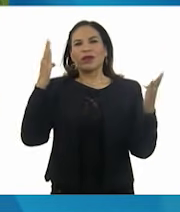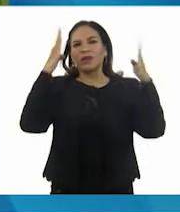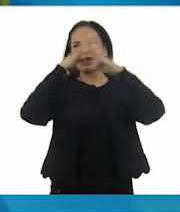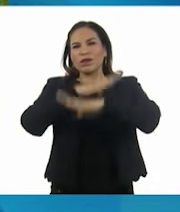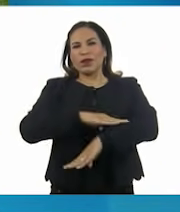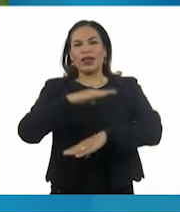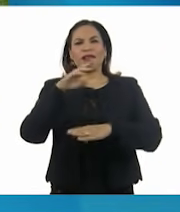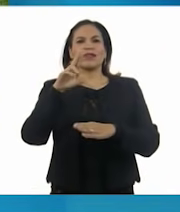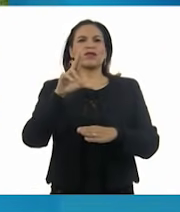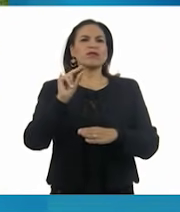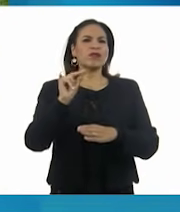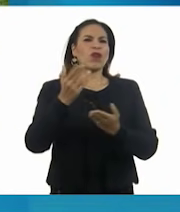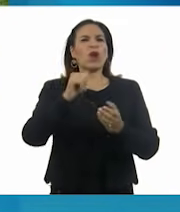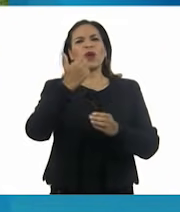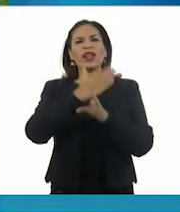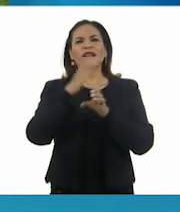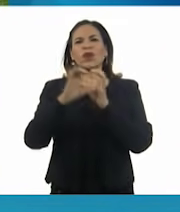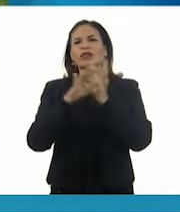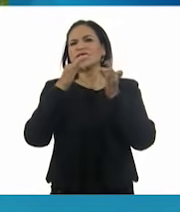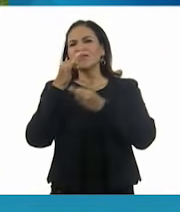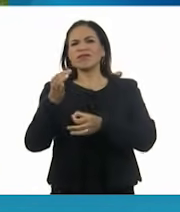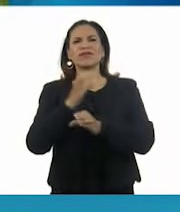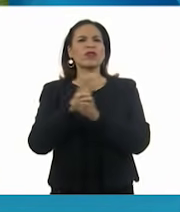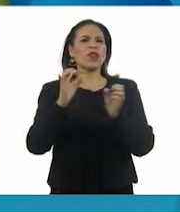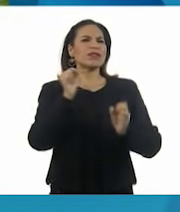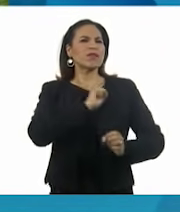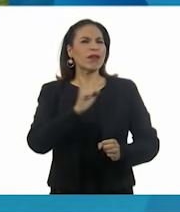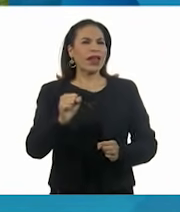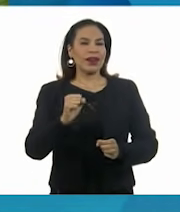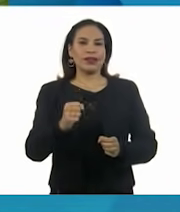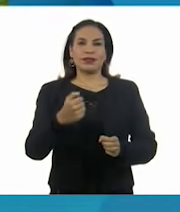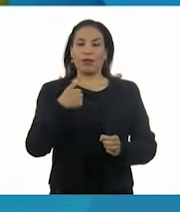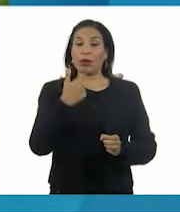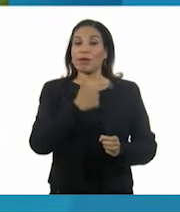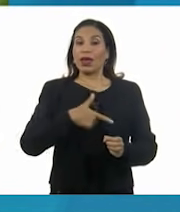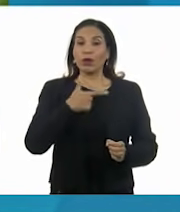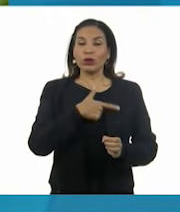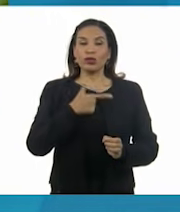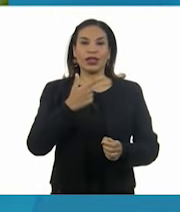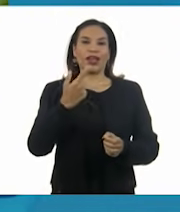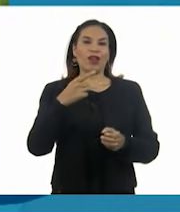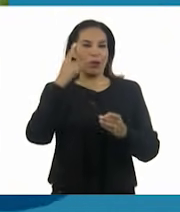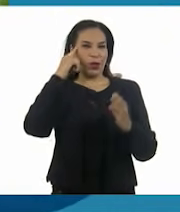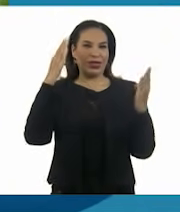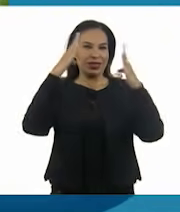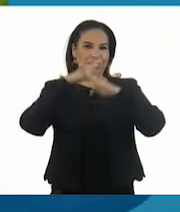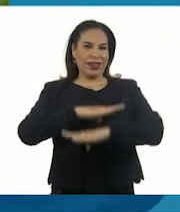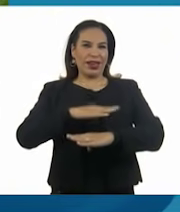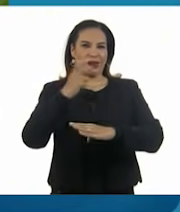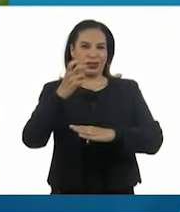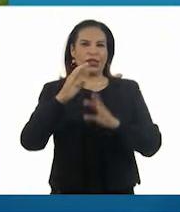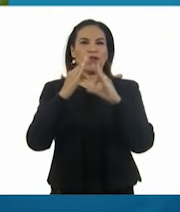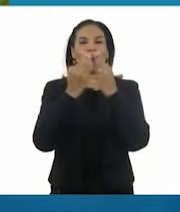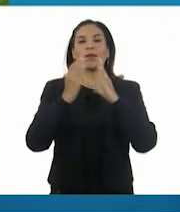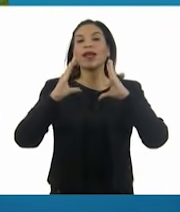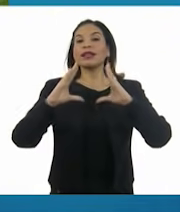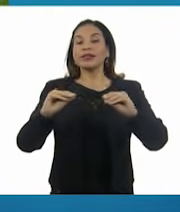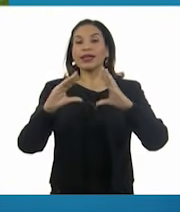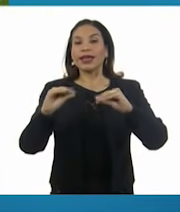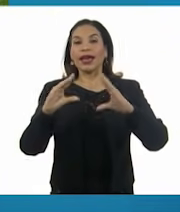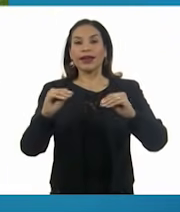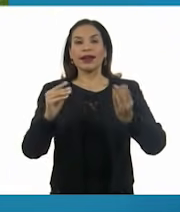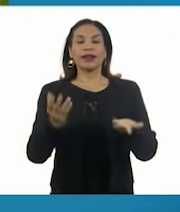caigan en otras cosas malas. Entonces a mí me gusta distraerlos en esta forma. Enseñarles